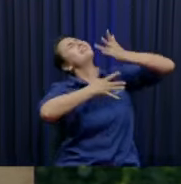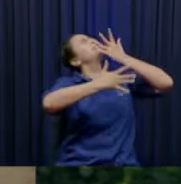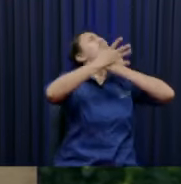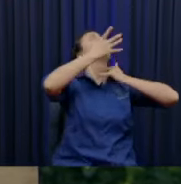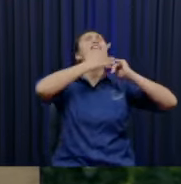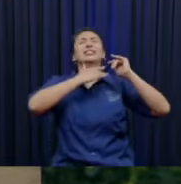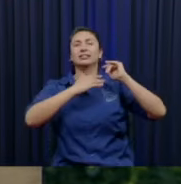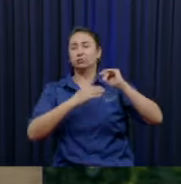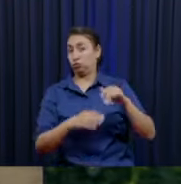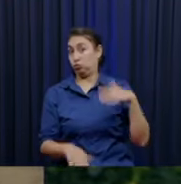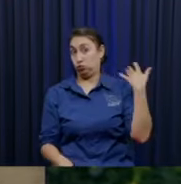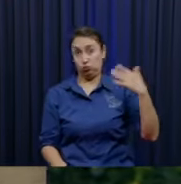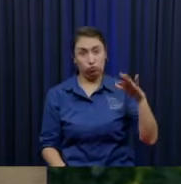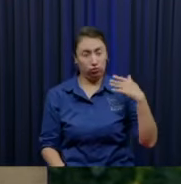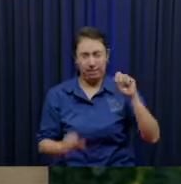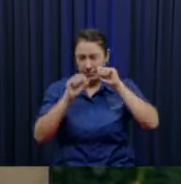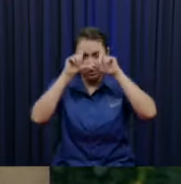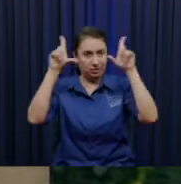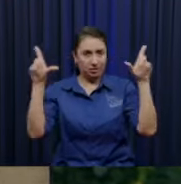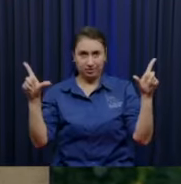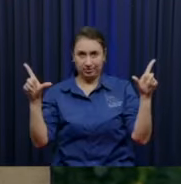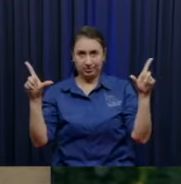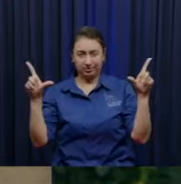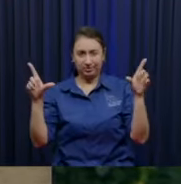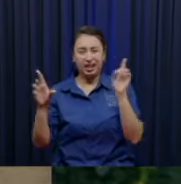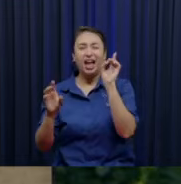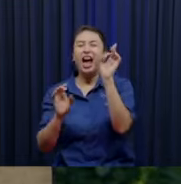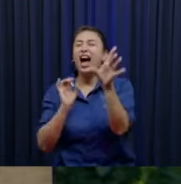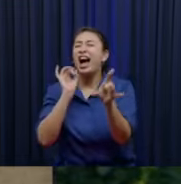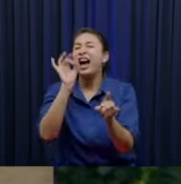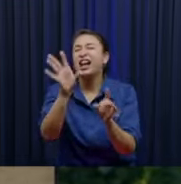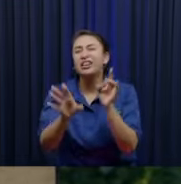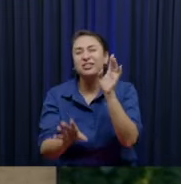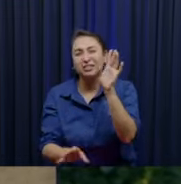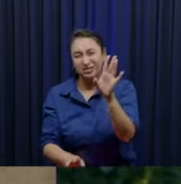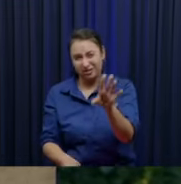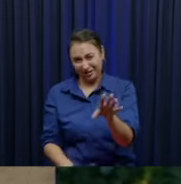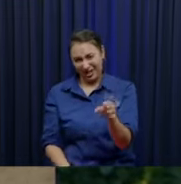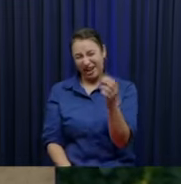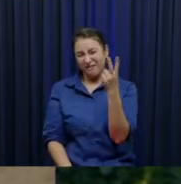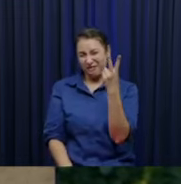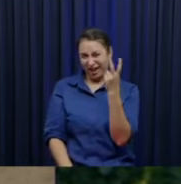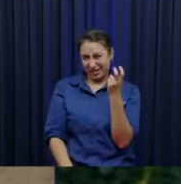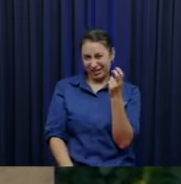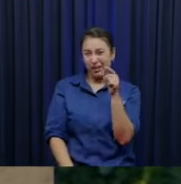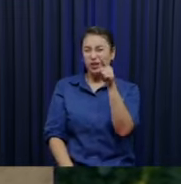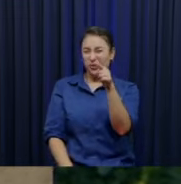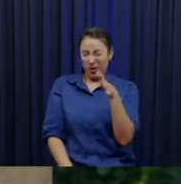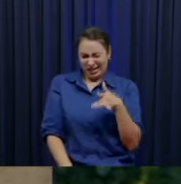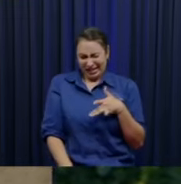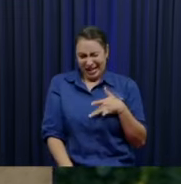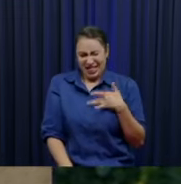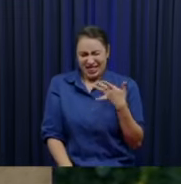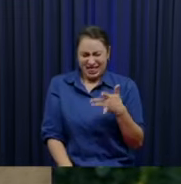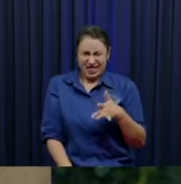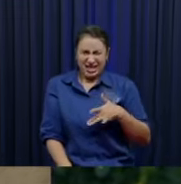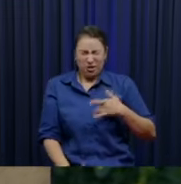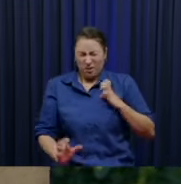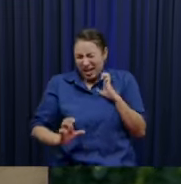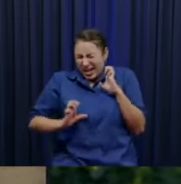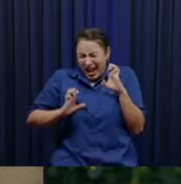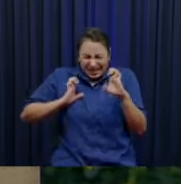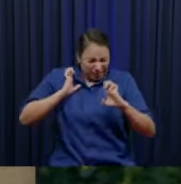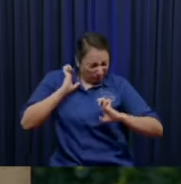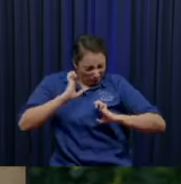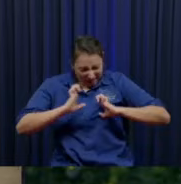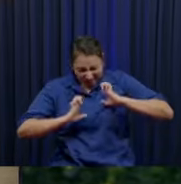pero tremendo. ¿Alguna vez te han dado una canción? ¿Sí? ¿Sí te han dado alguna